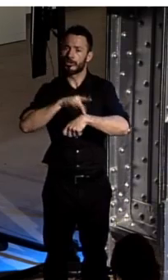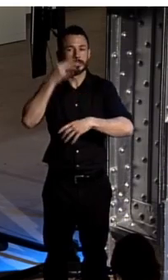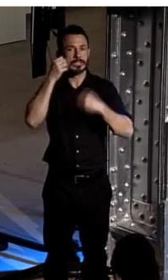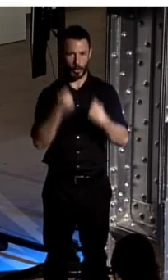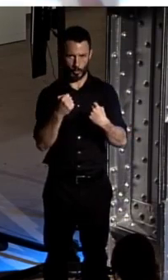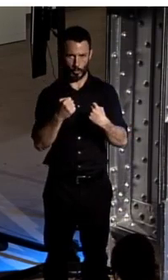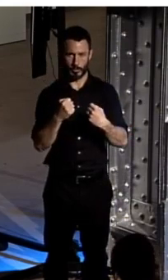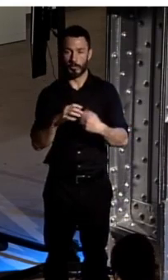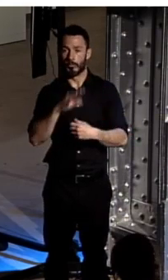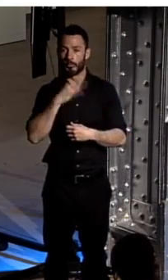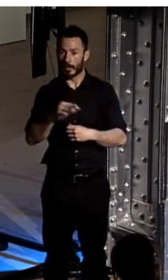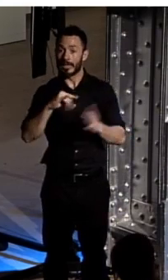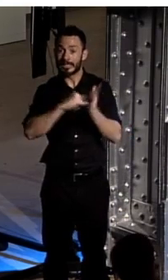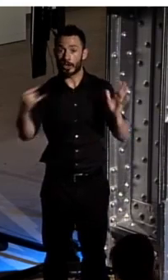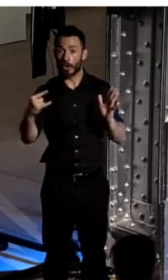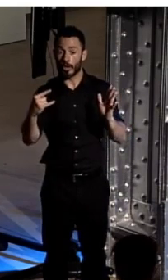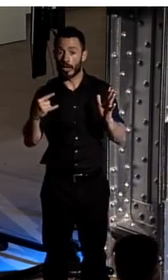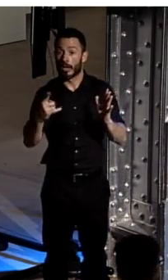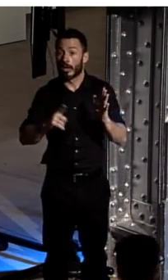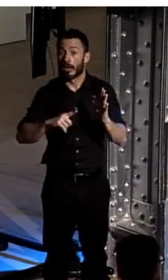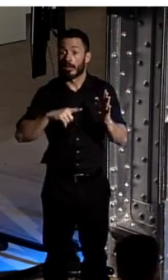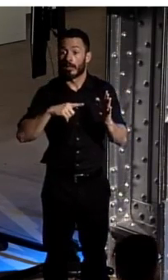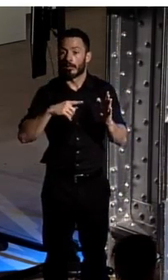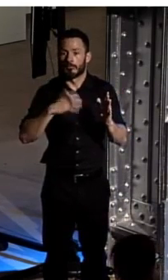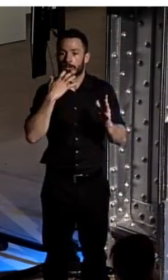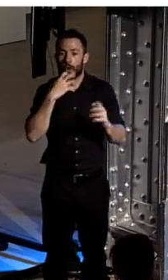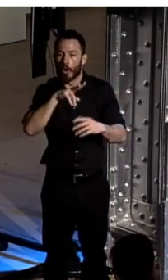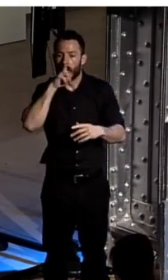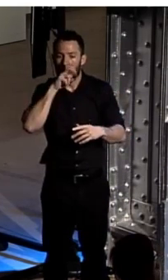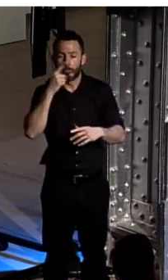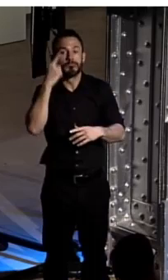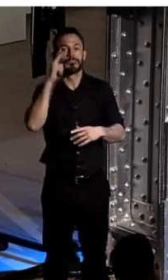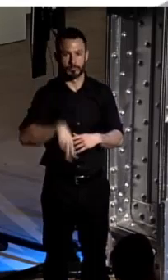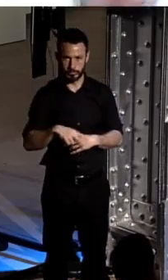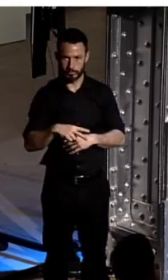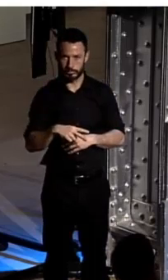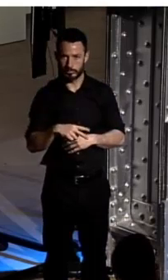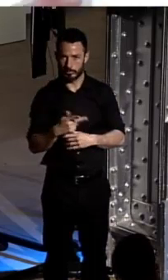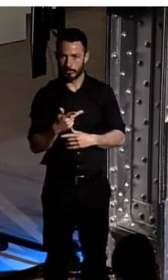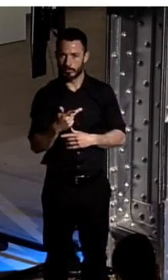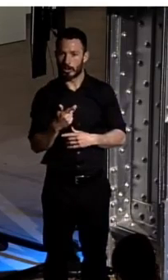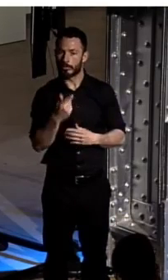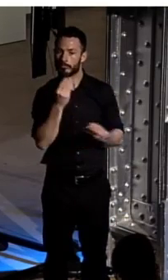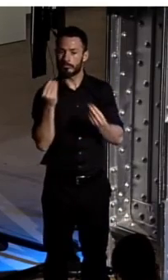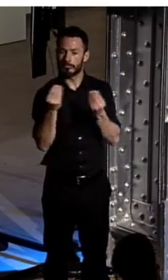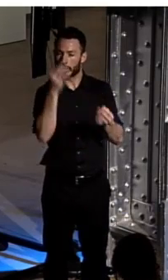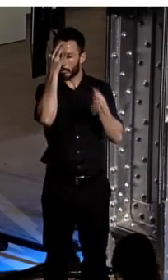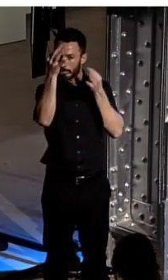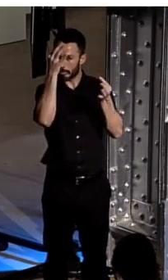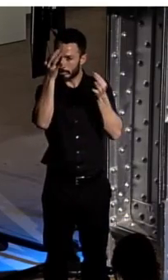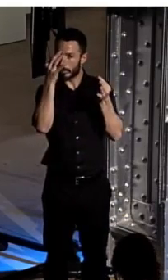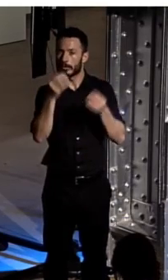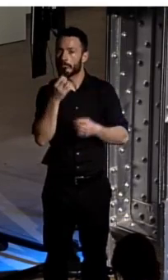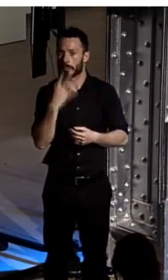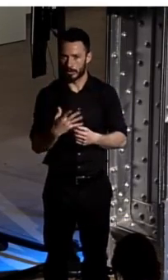diseñar tecnología que tenga la capacidad de detectar olores con mucha más sensitividad que los humanos, ¿no?